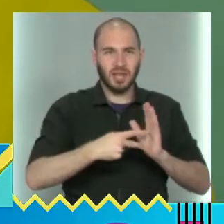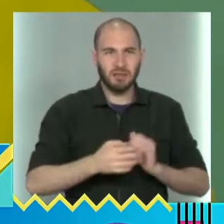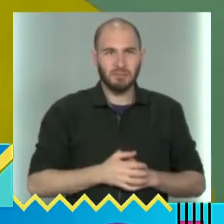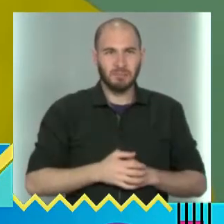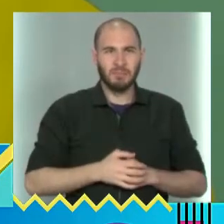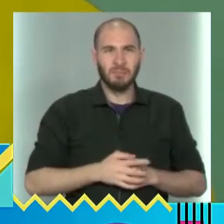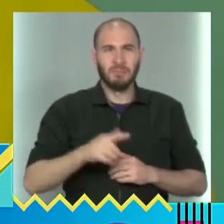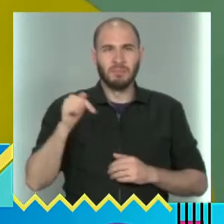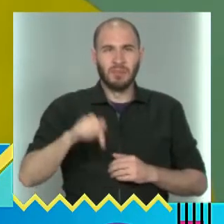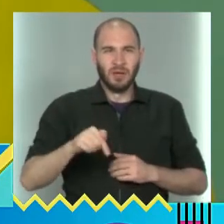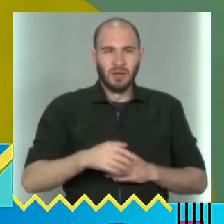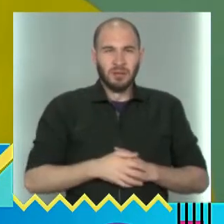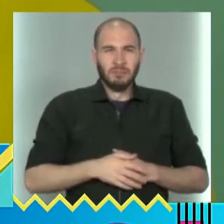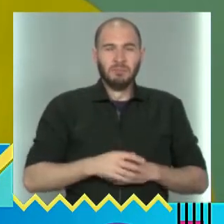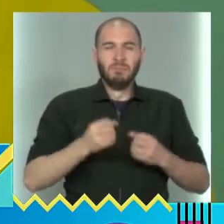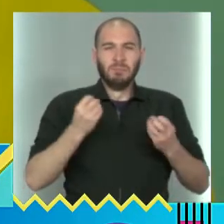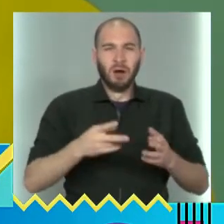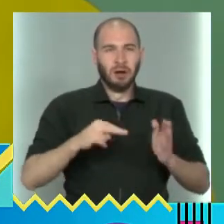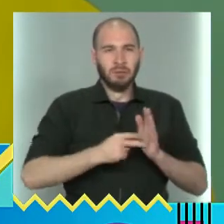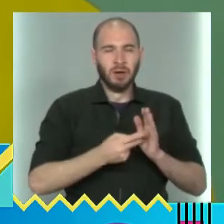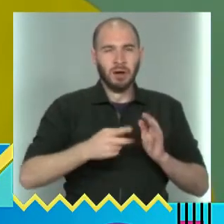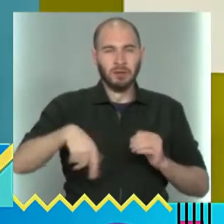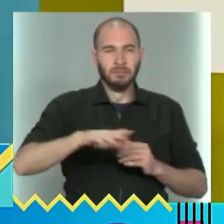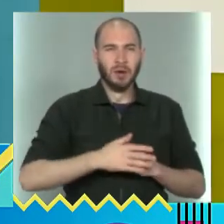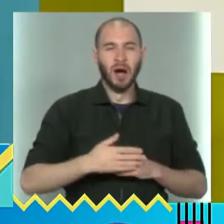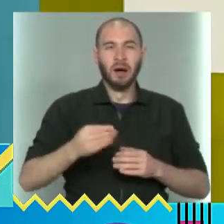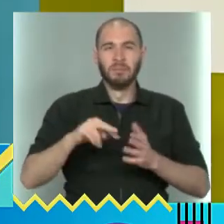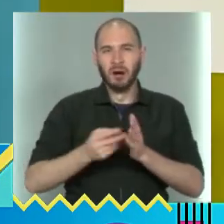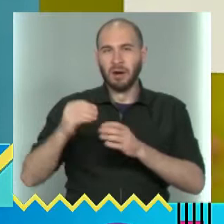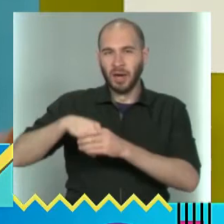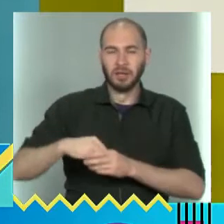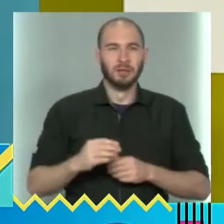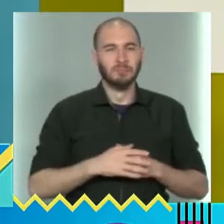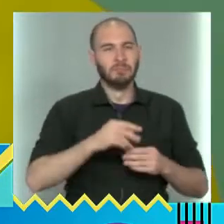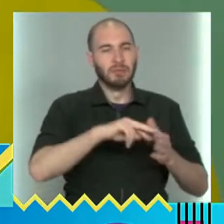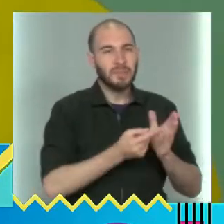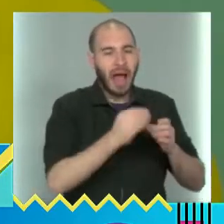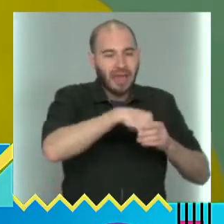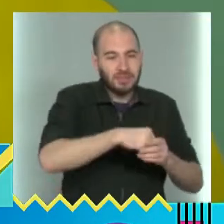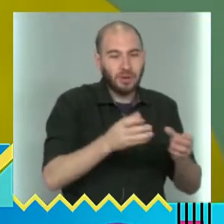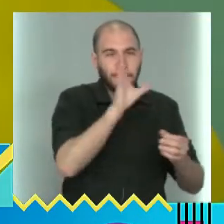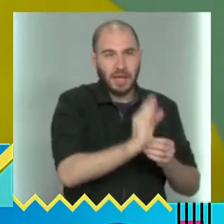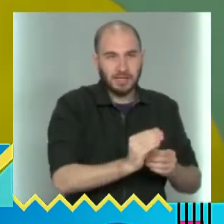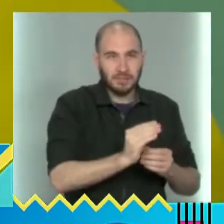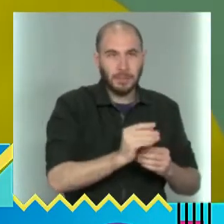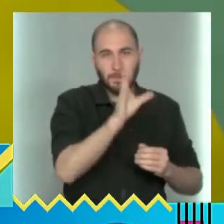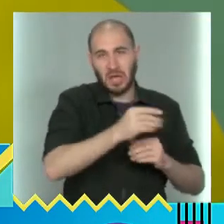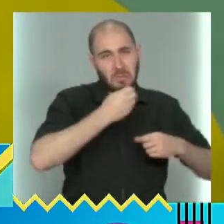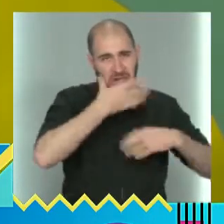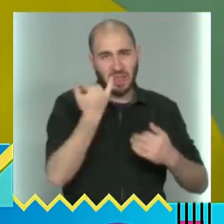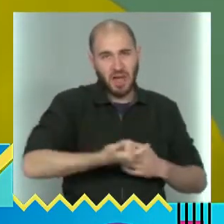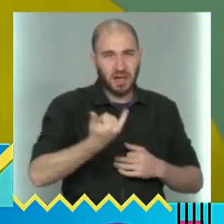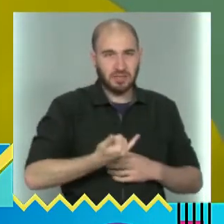ser básicamente la raíz del conflicto, ¿no? Del conflicto interno. Del conflicto interno. Bien. Que lo tiene cualquier país,